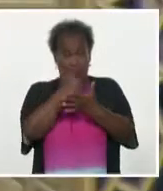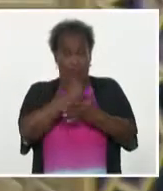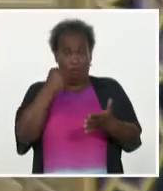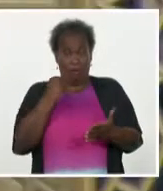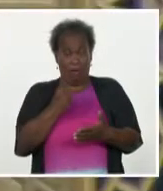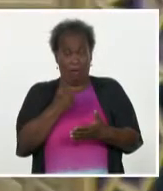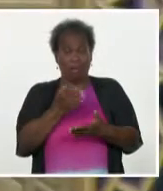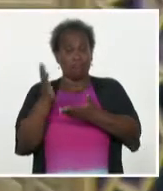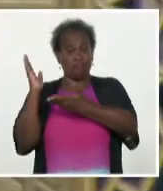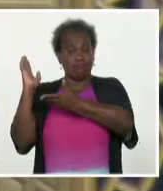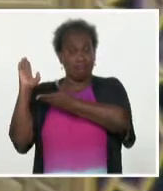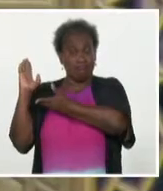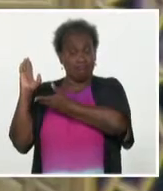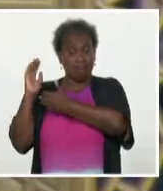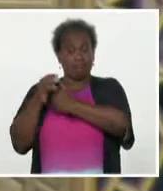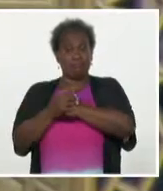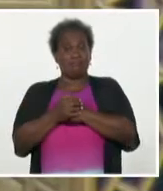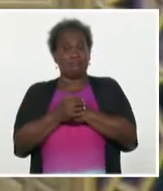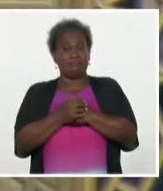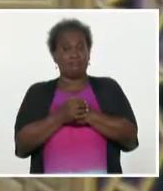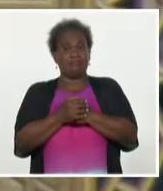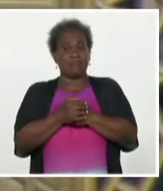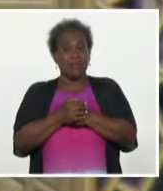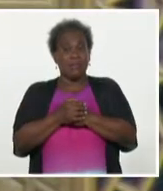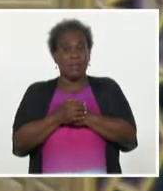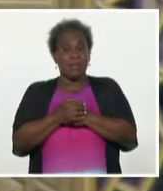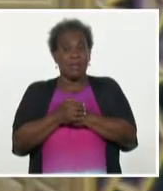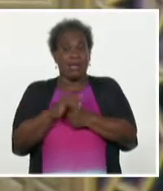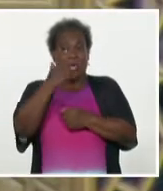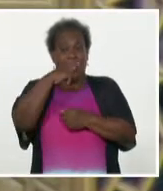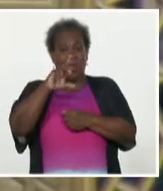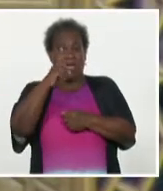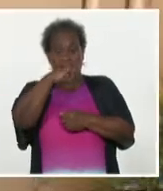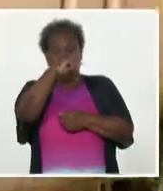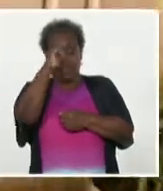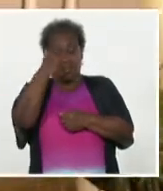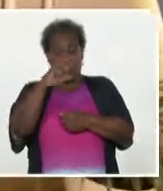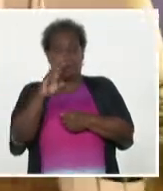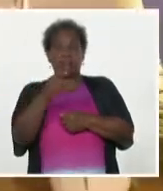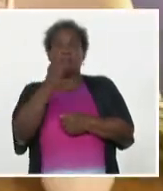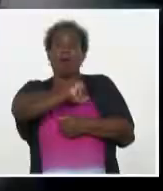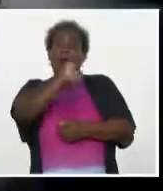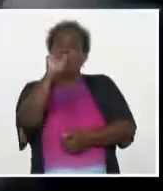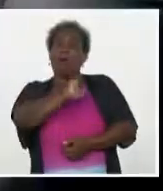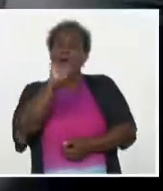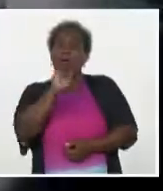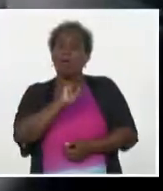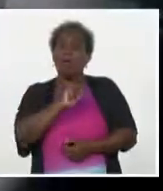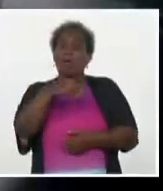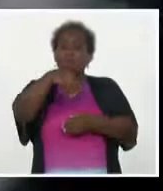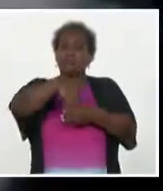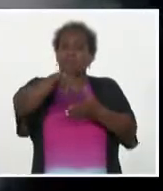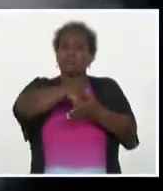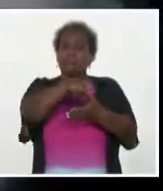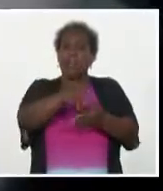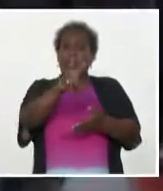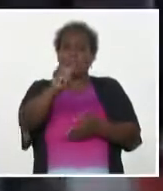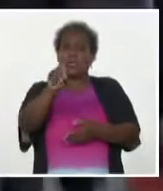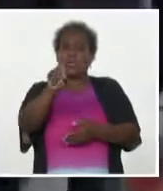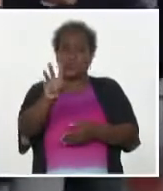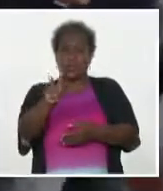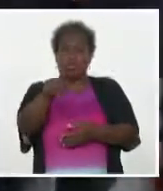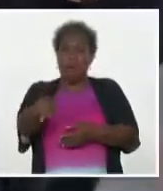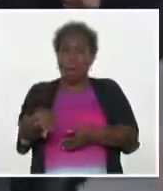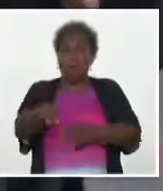Corte Constitucional Suprema figura Bashar al-Assad, quien ganó las elecciones de 2014 y aspira a un